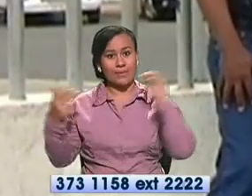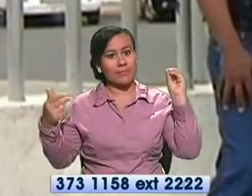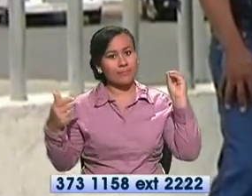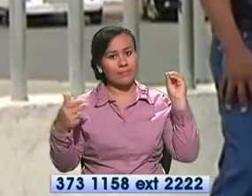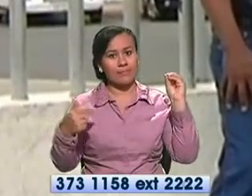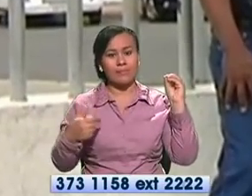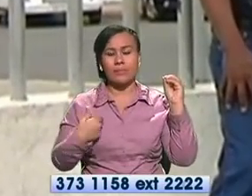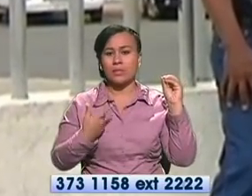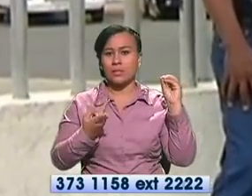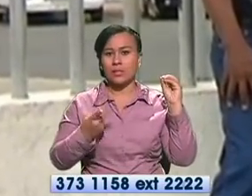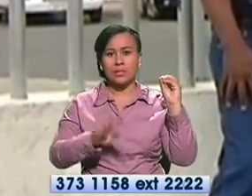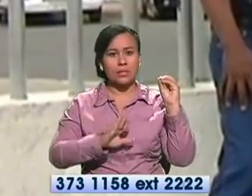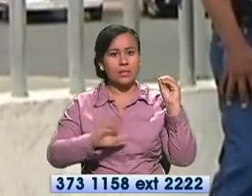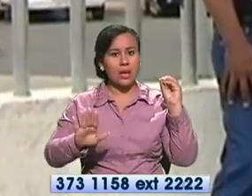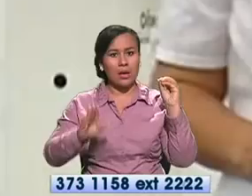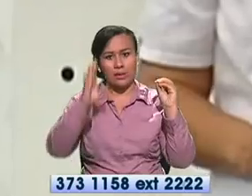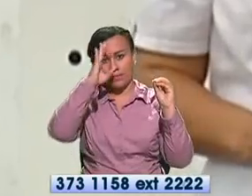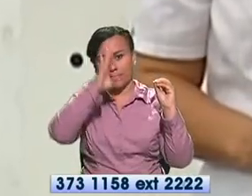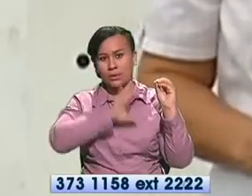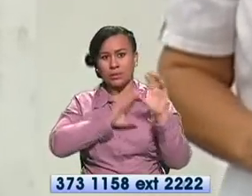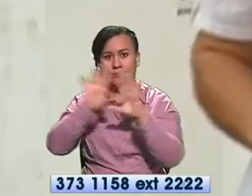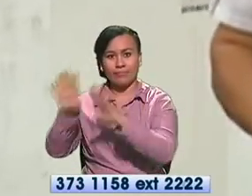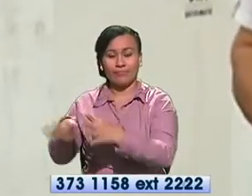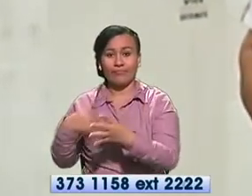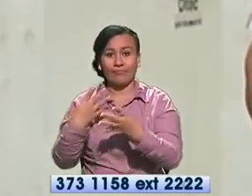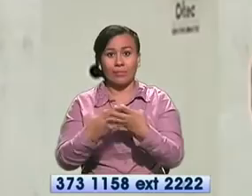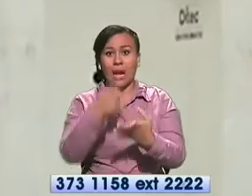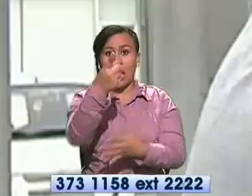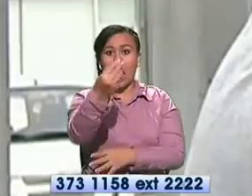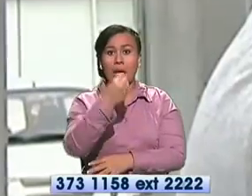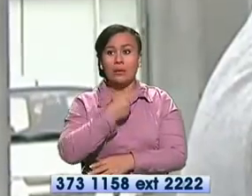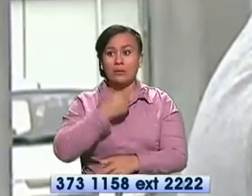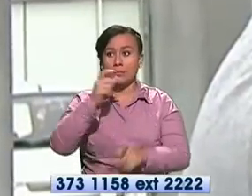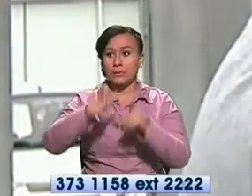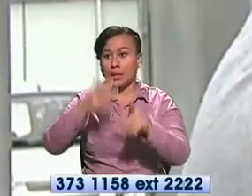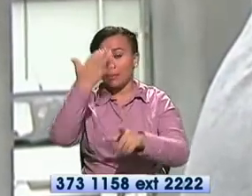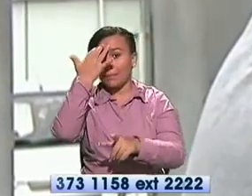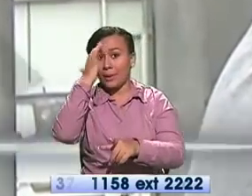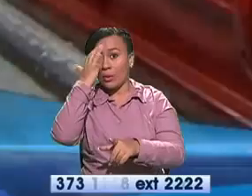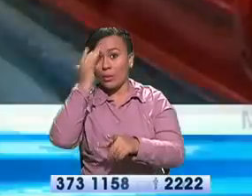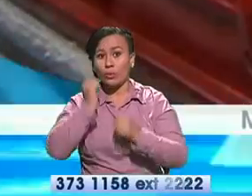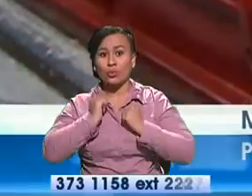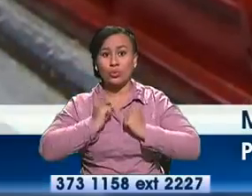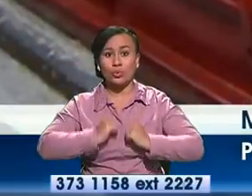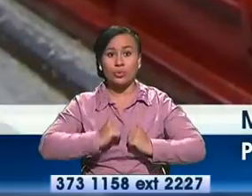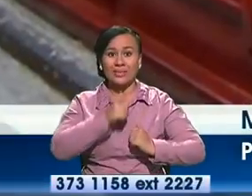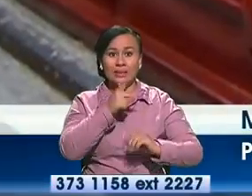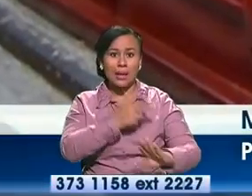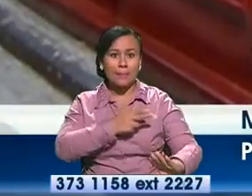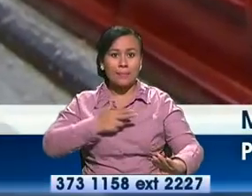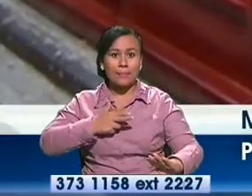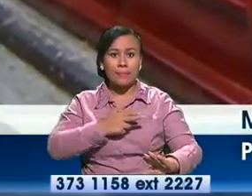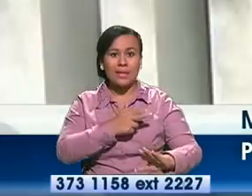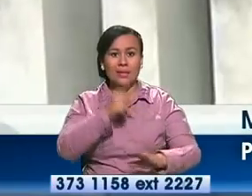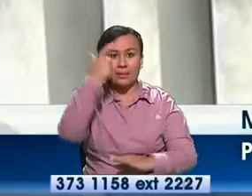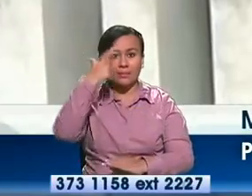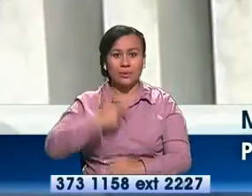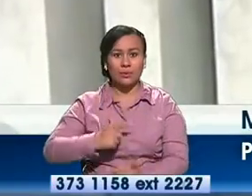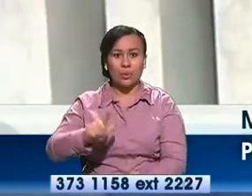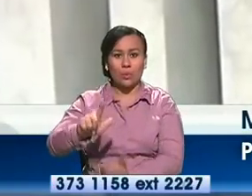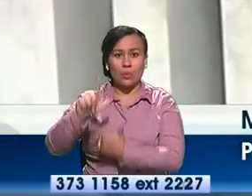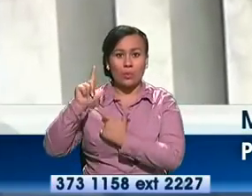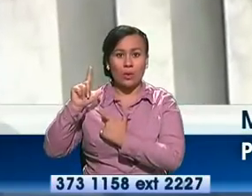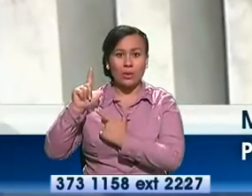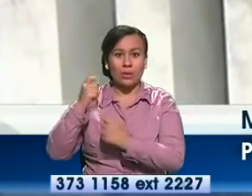En los exteriores de la morgue se habían conjugado la consternación y el estupor por el asesinato de Eduardo Cabezas, guardia